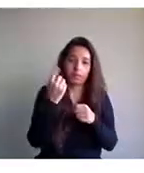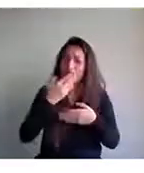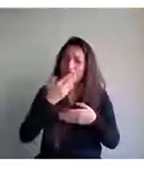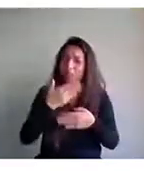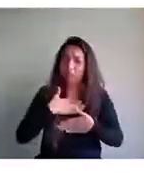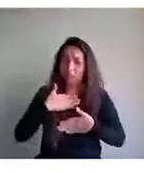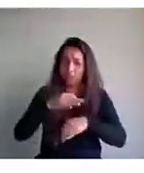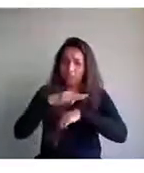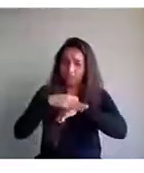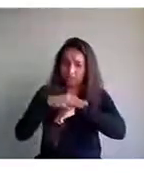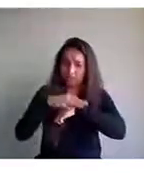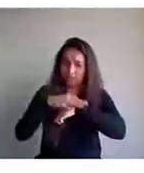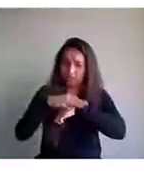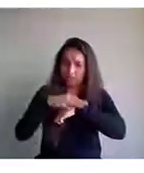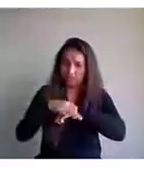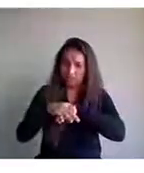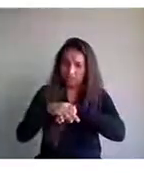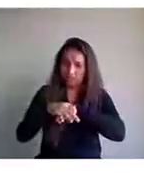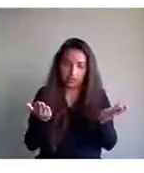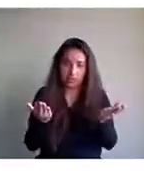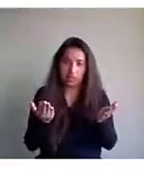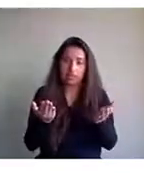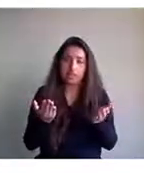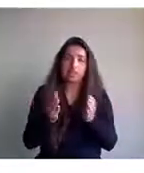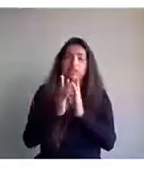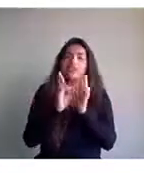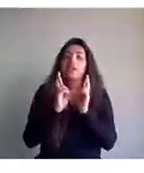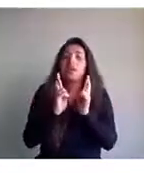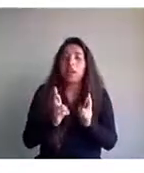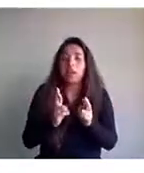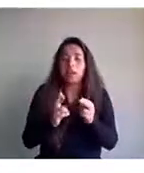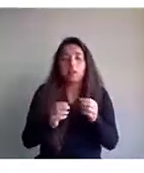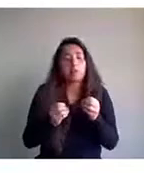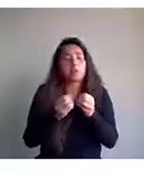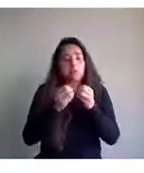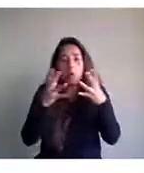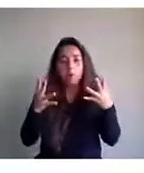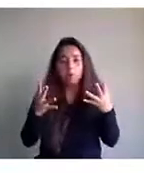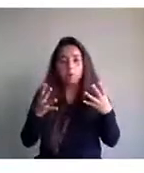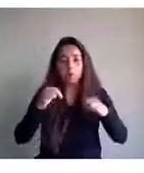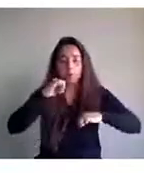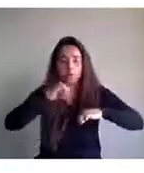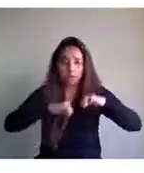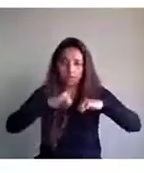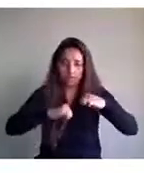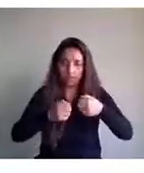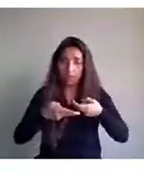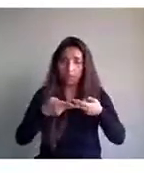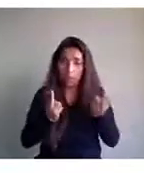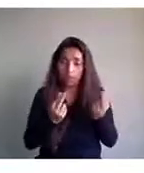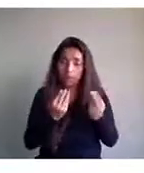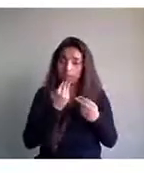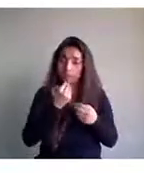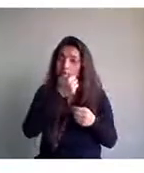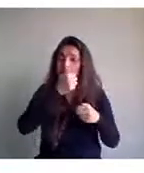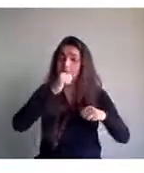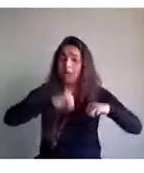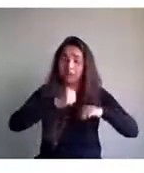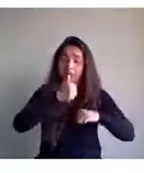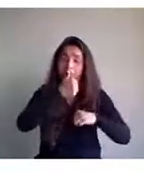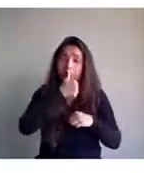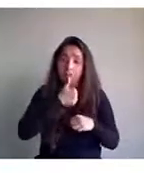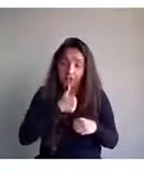precisamente a mí muchas entidades públicas lo han venido haciendo con el sector privado para que cumplan con esas metas